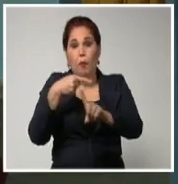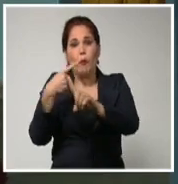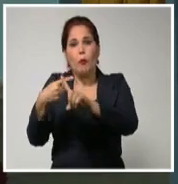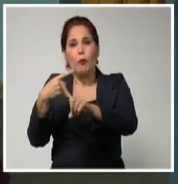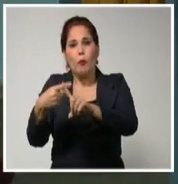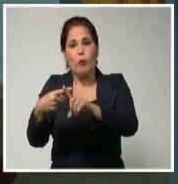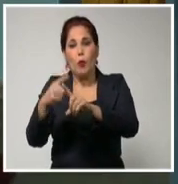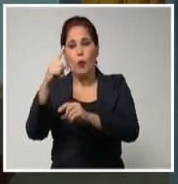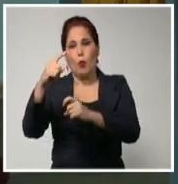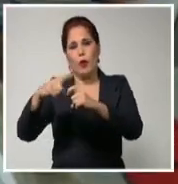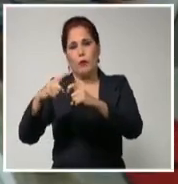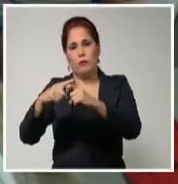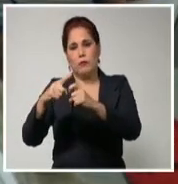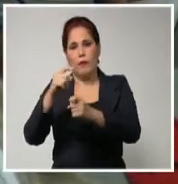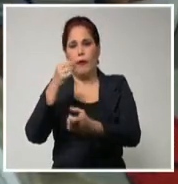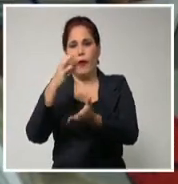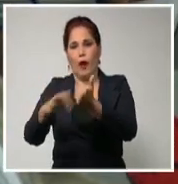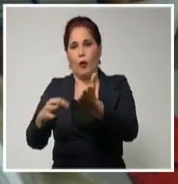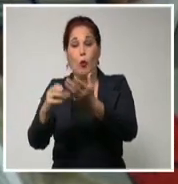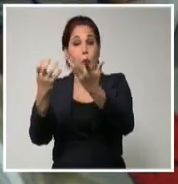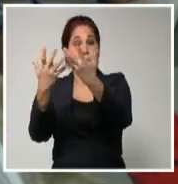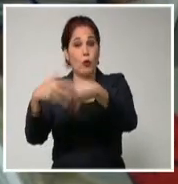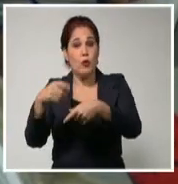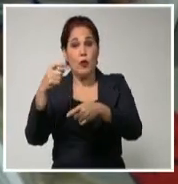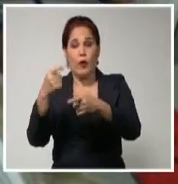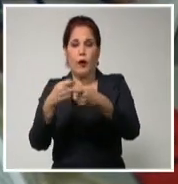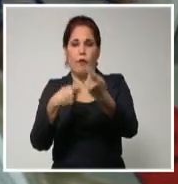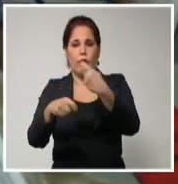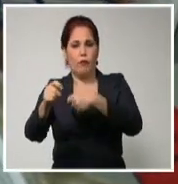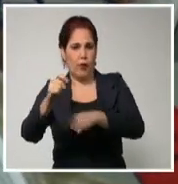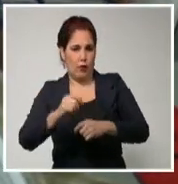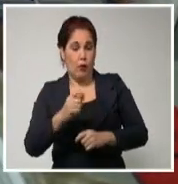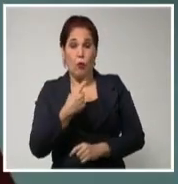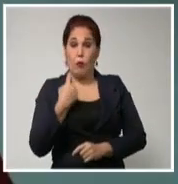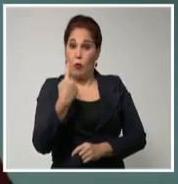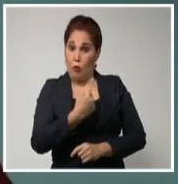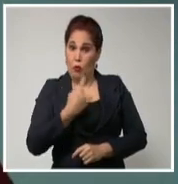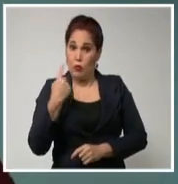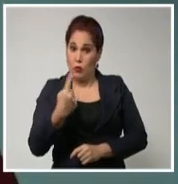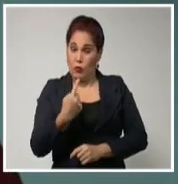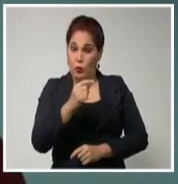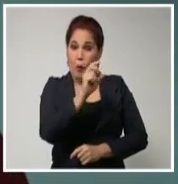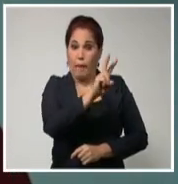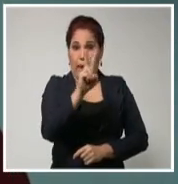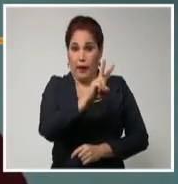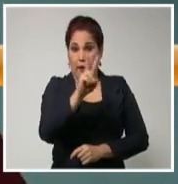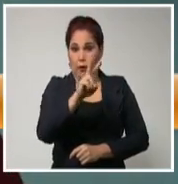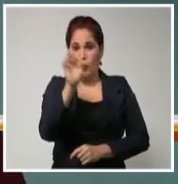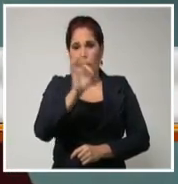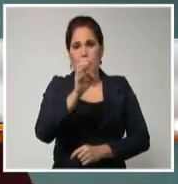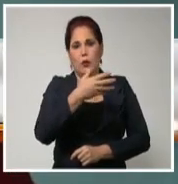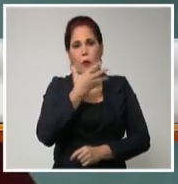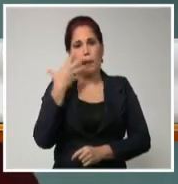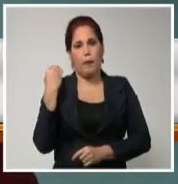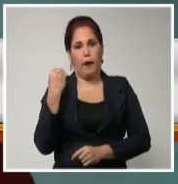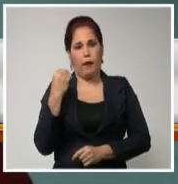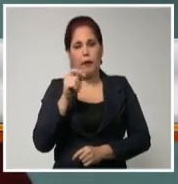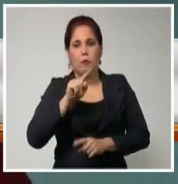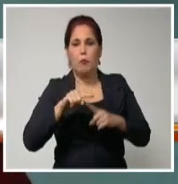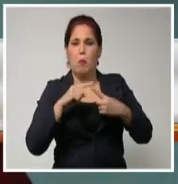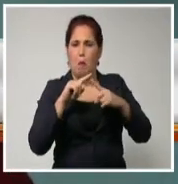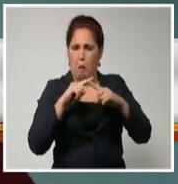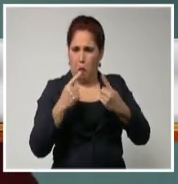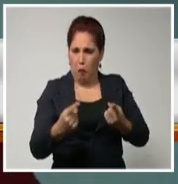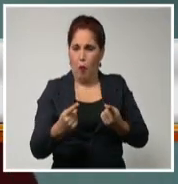el quintal de arroz consumo, producido y vendido. Nosotros tenemos un 32% de pérdida en la red